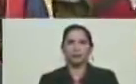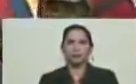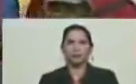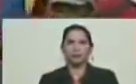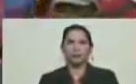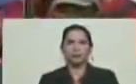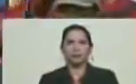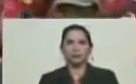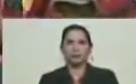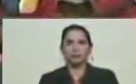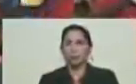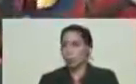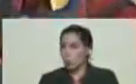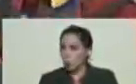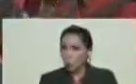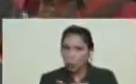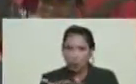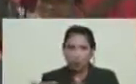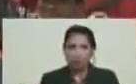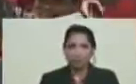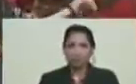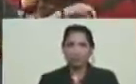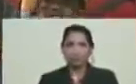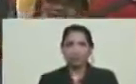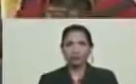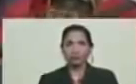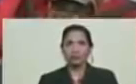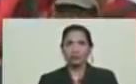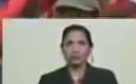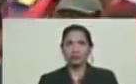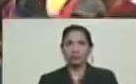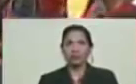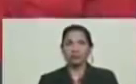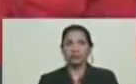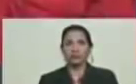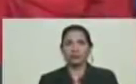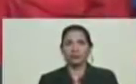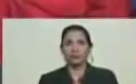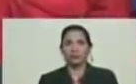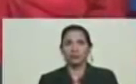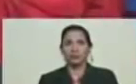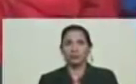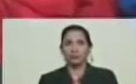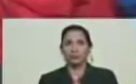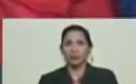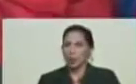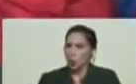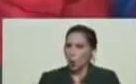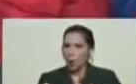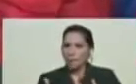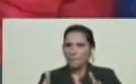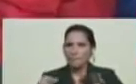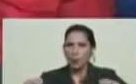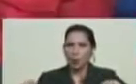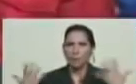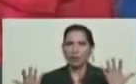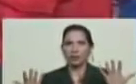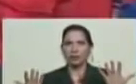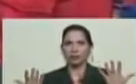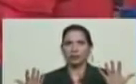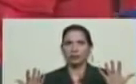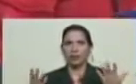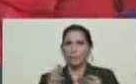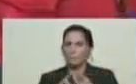No son ustedes los que van a sacar del camino de prosperidad, de